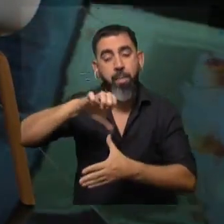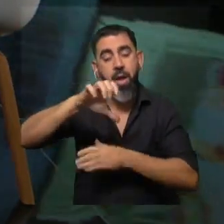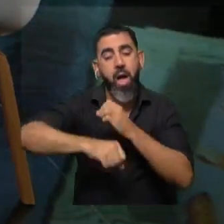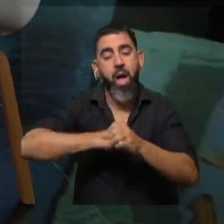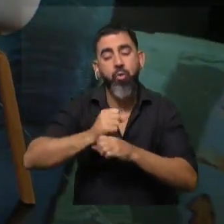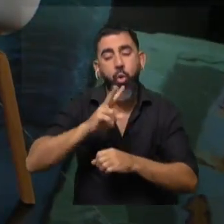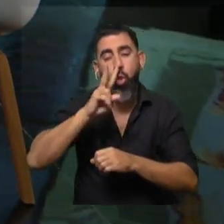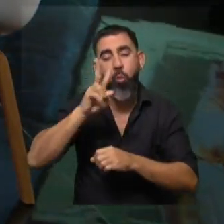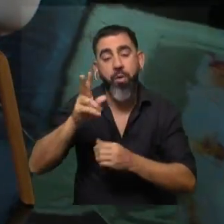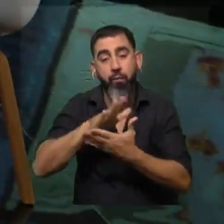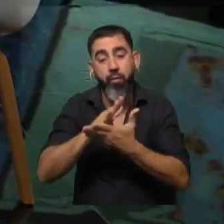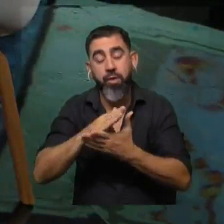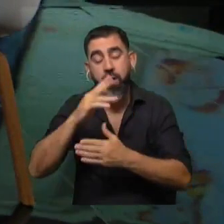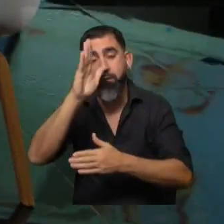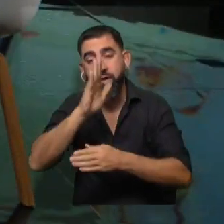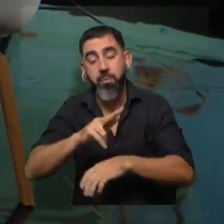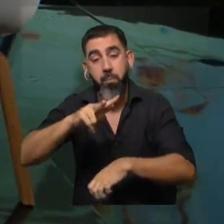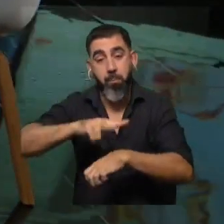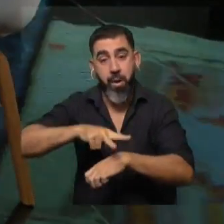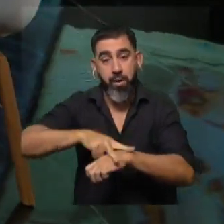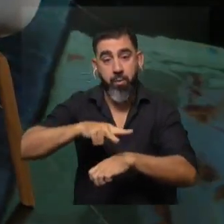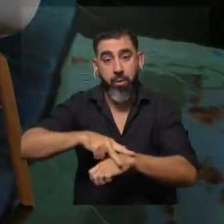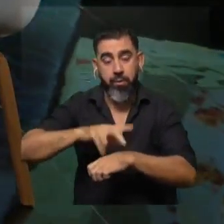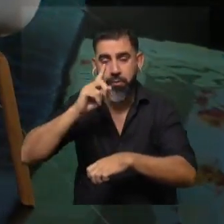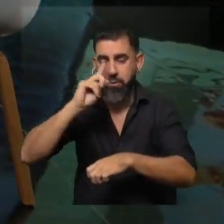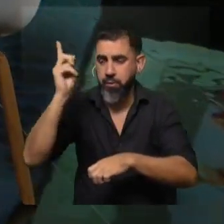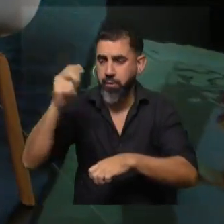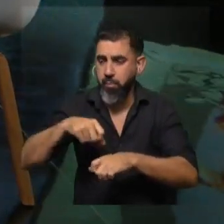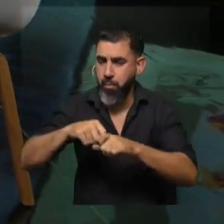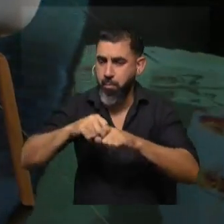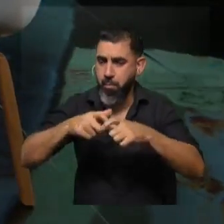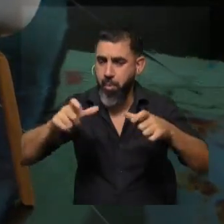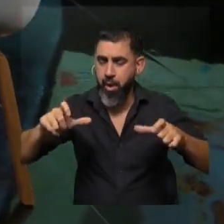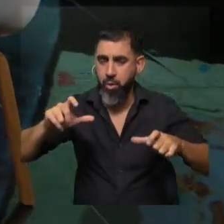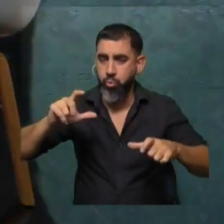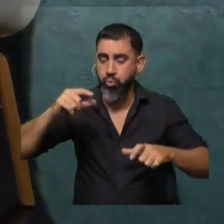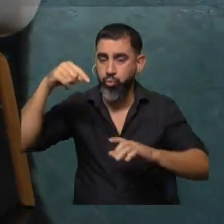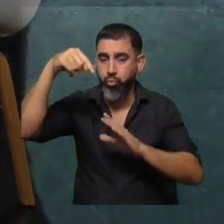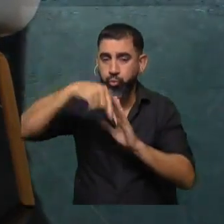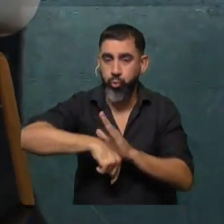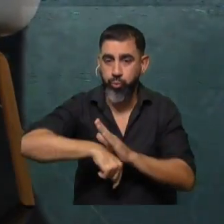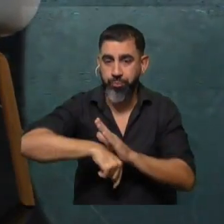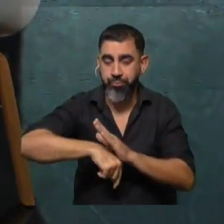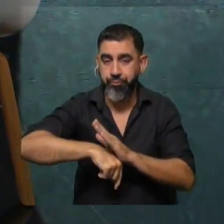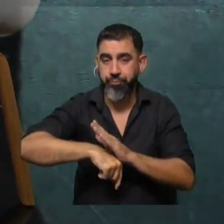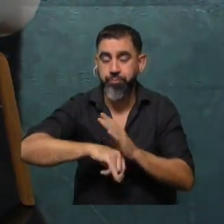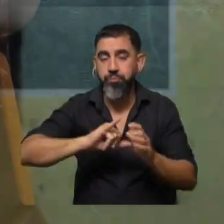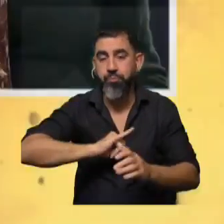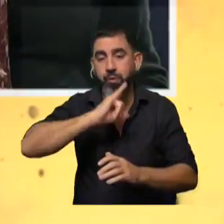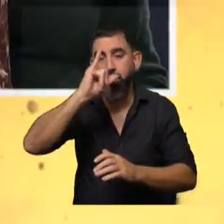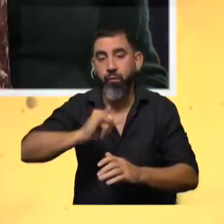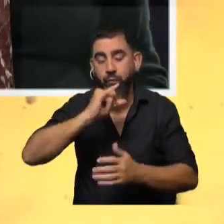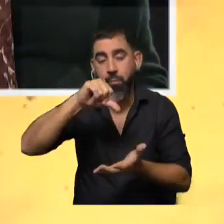2000 en la frontera entre Brasil y Paraguay y que rápidamente se iba extendiendo hacia el sur, que uno lo veía en los informes epidemiológicos de los